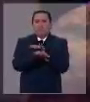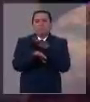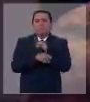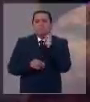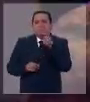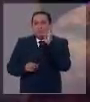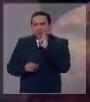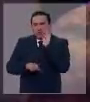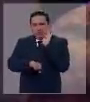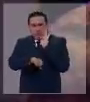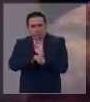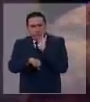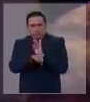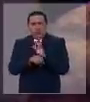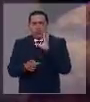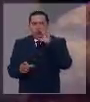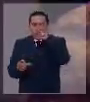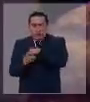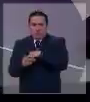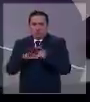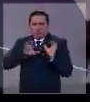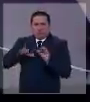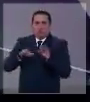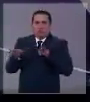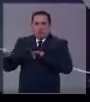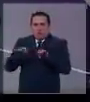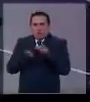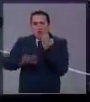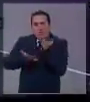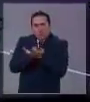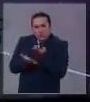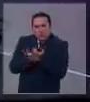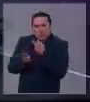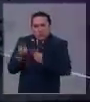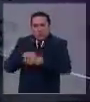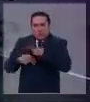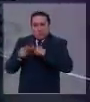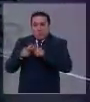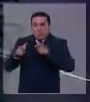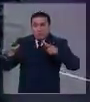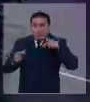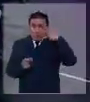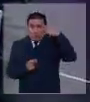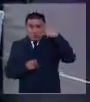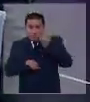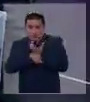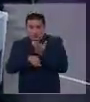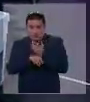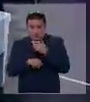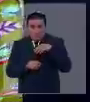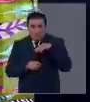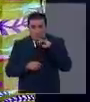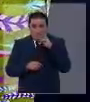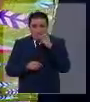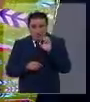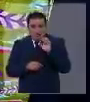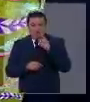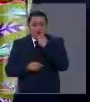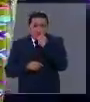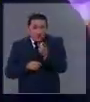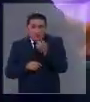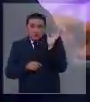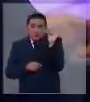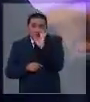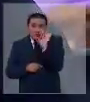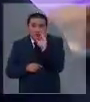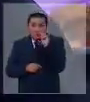economía. Hay estudios como los de McKinsey que apuntan que habría un aumento sustantivo al PIB si las mujeres tuvieran la misma participación